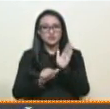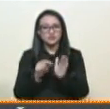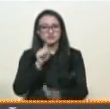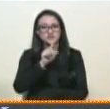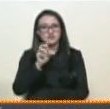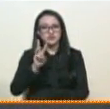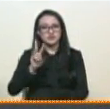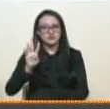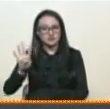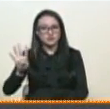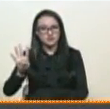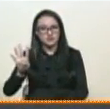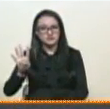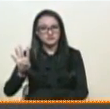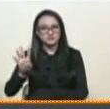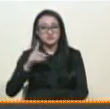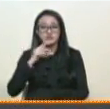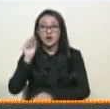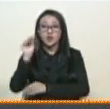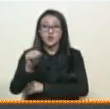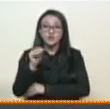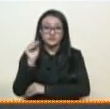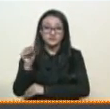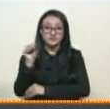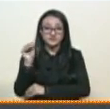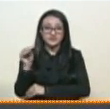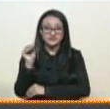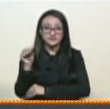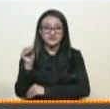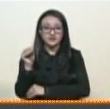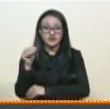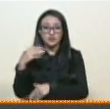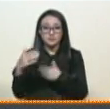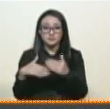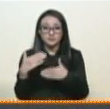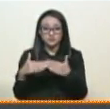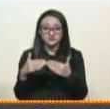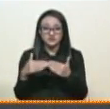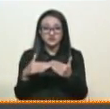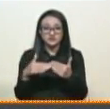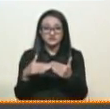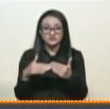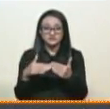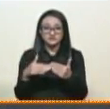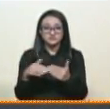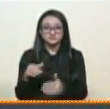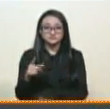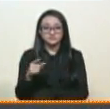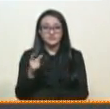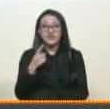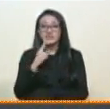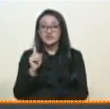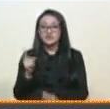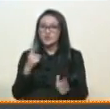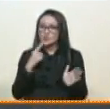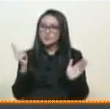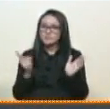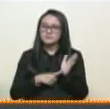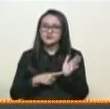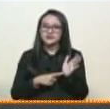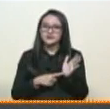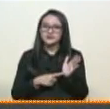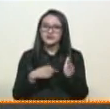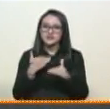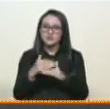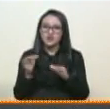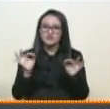134, ya una vez notificado de este proceso por parte del Consejo Nacional Electoral, bueno, el ciudadano debe cumplir con ello. De igual manera,